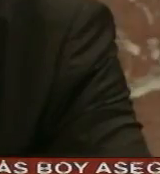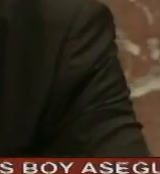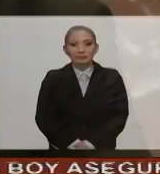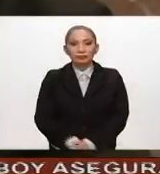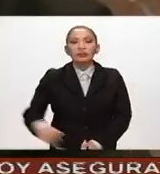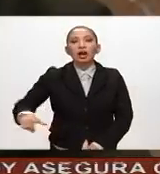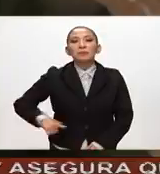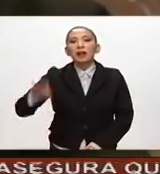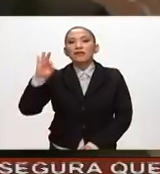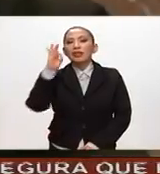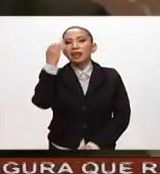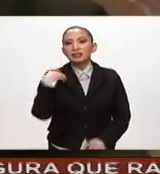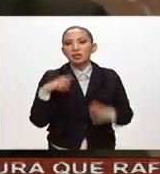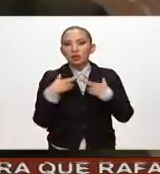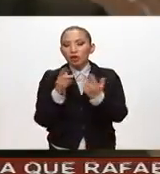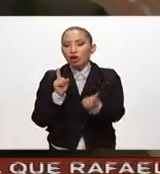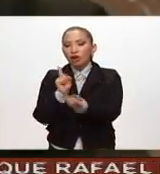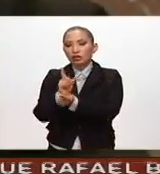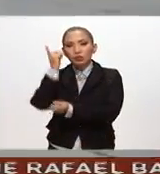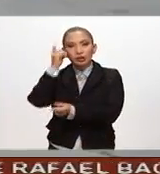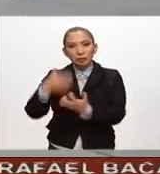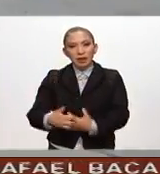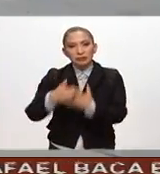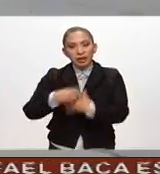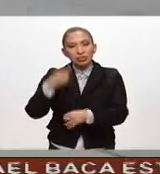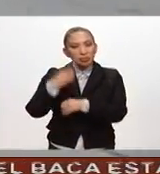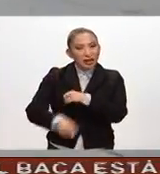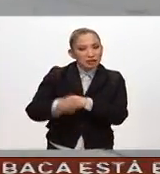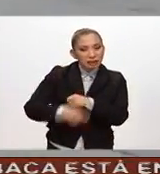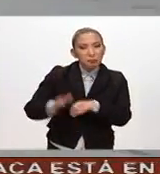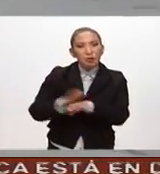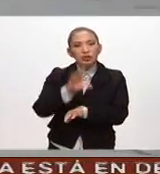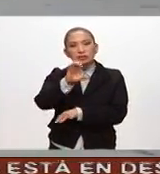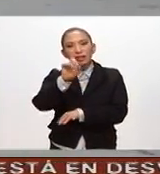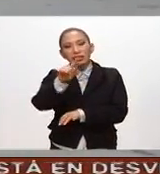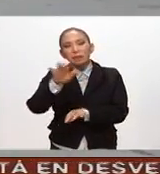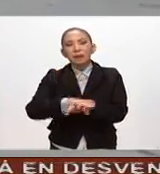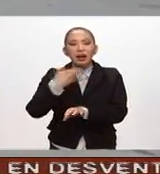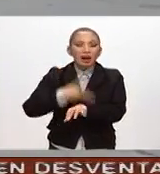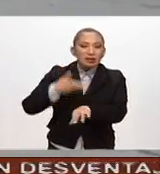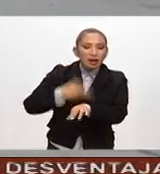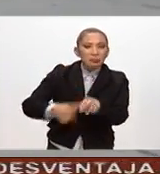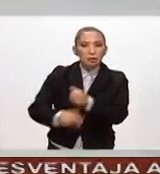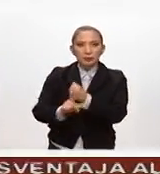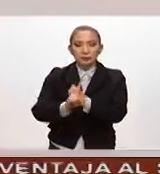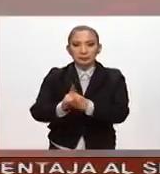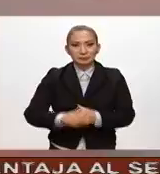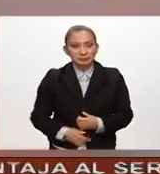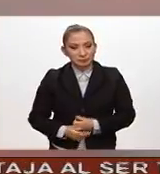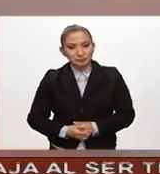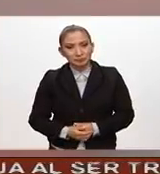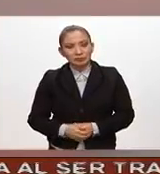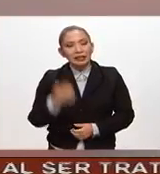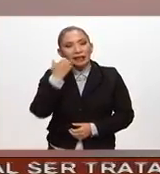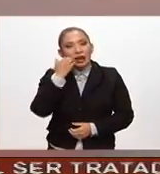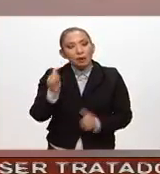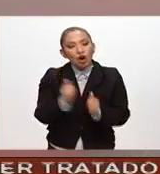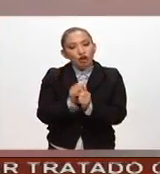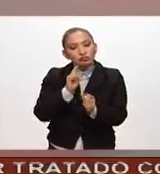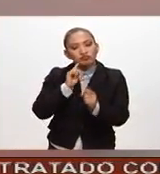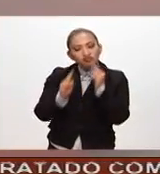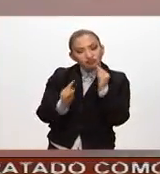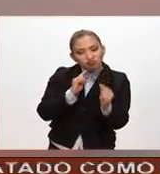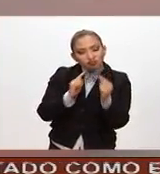El gobierno federal se reunirá con empresarios afectados por la CENTE para encontrar soluciones. Buscamos, por medio del